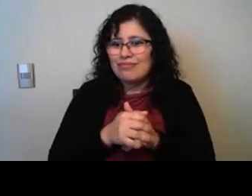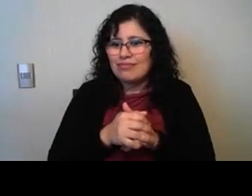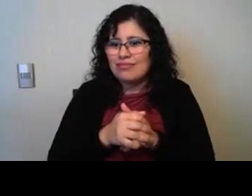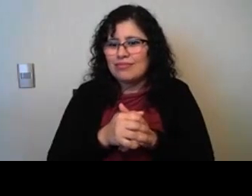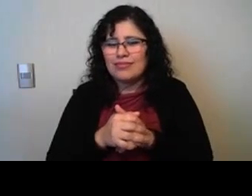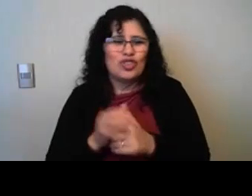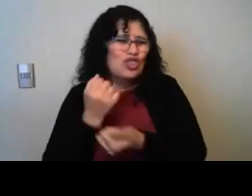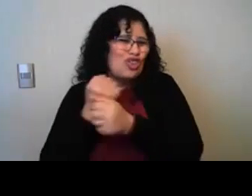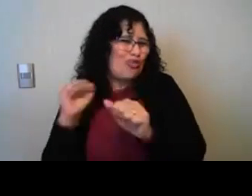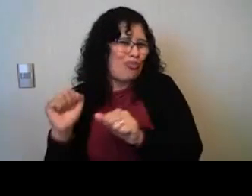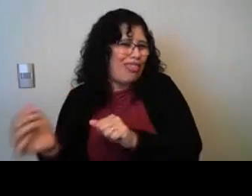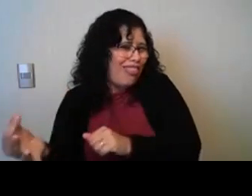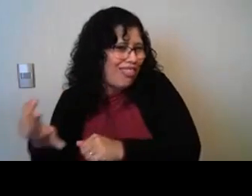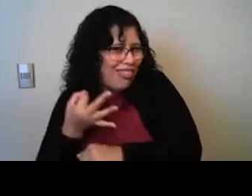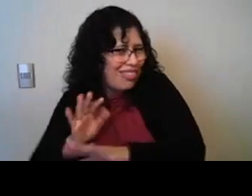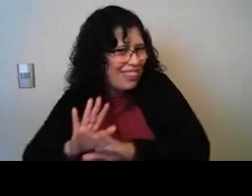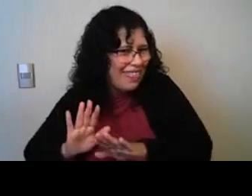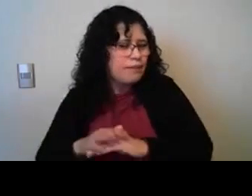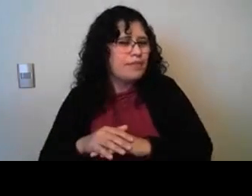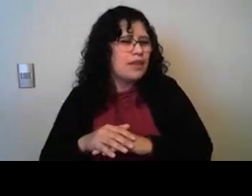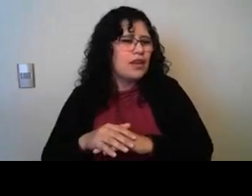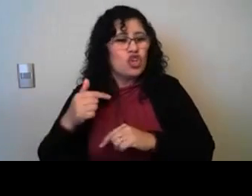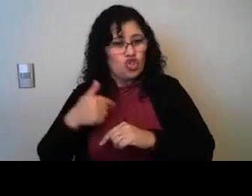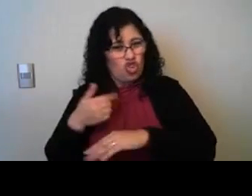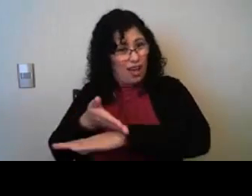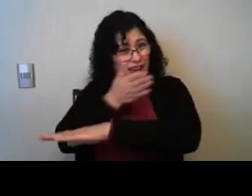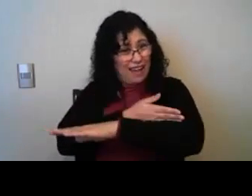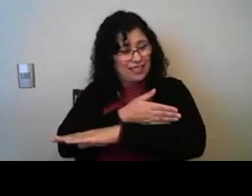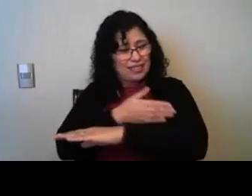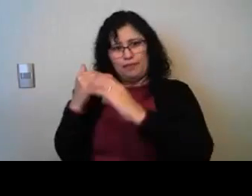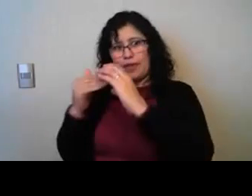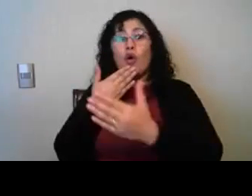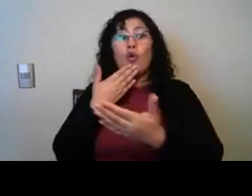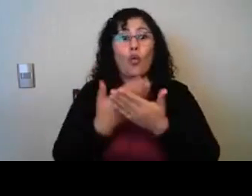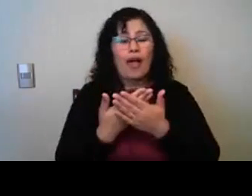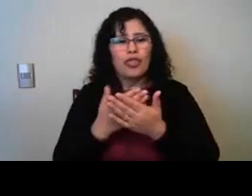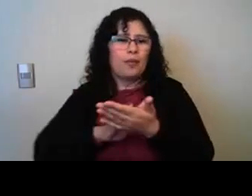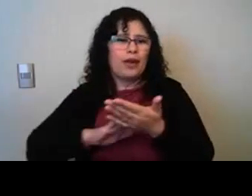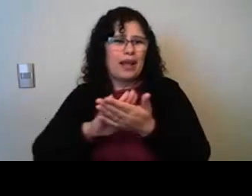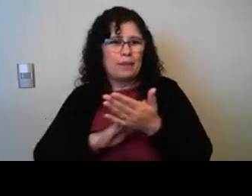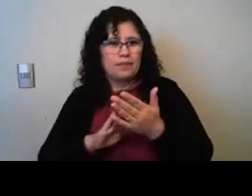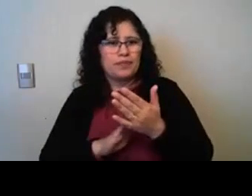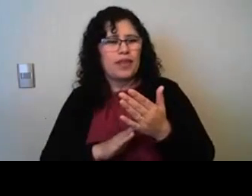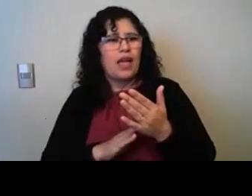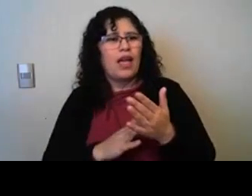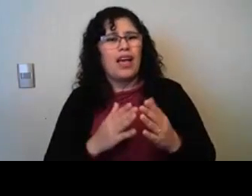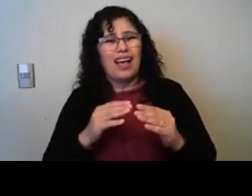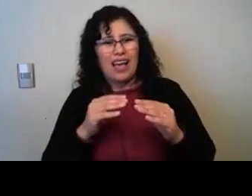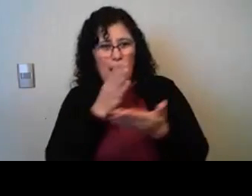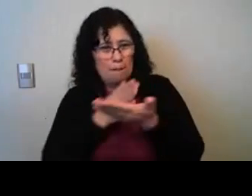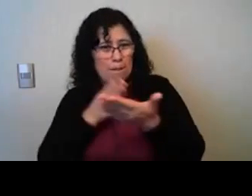disponible, yo le había escrito a doña Constanza de que una vez que termináramos las estructuras infratentoriales, íbamos